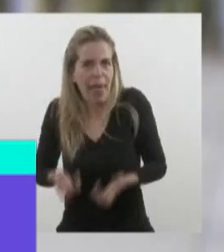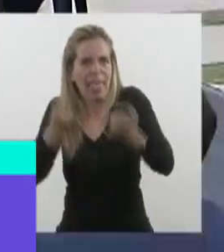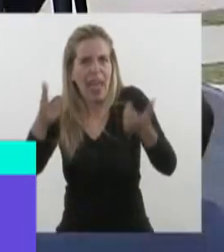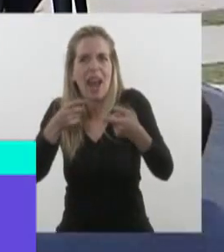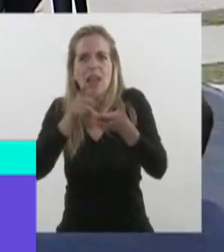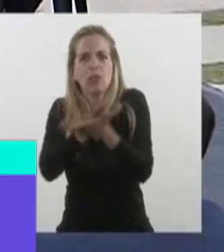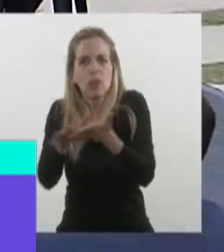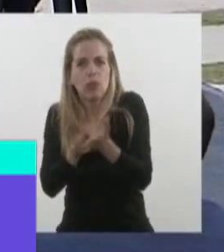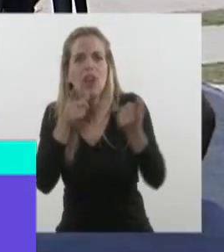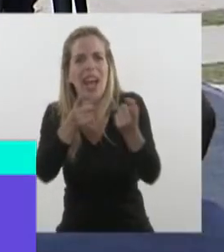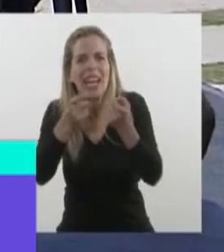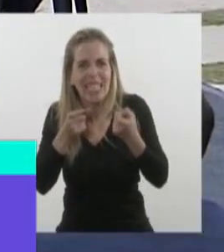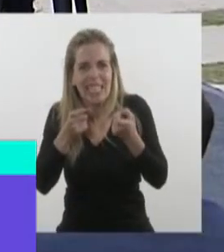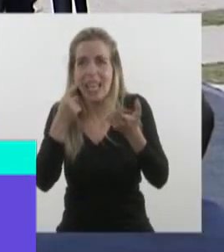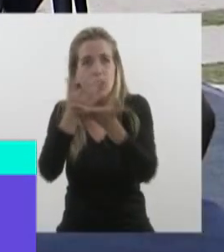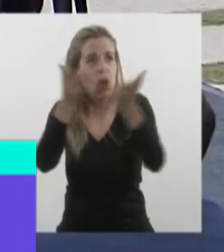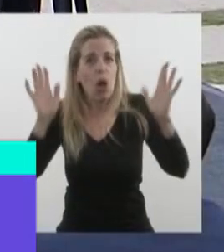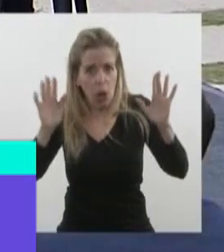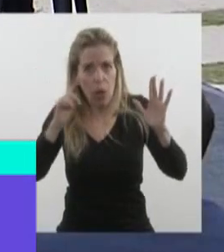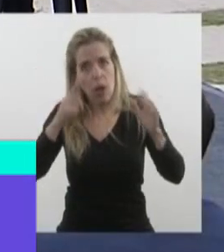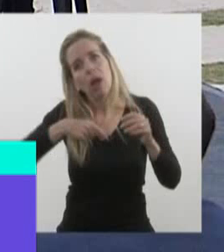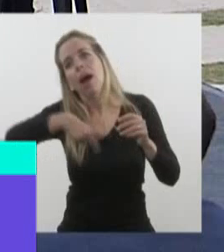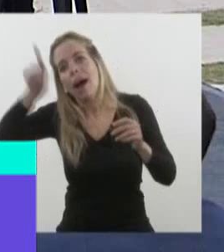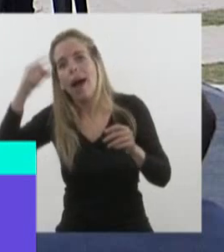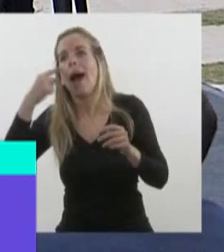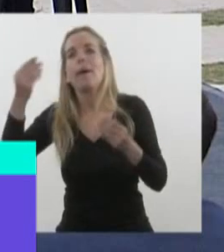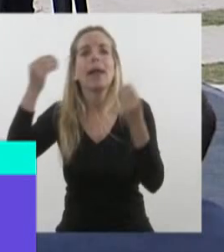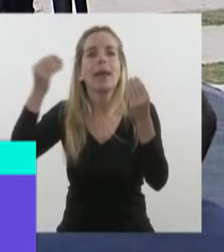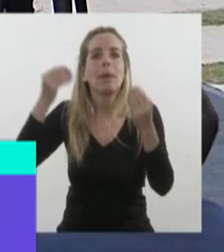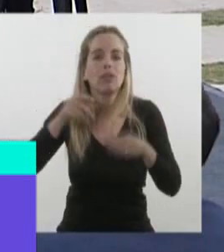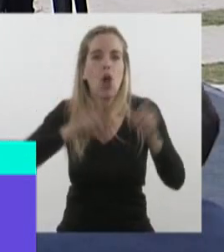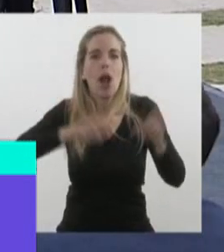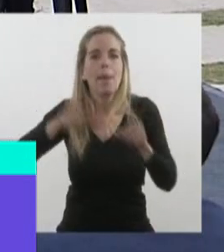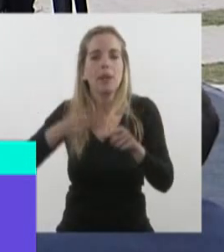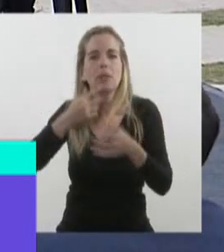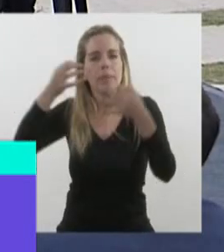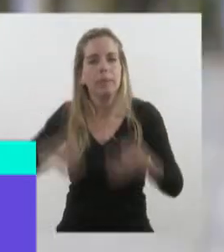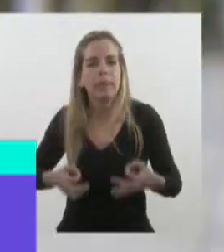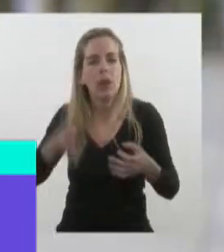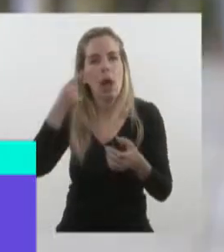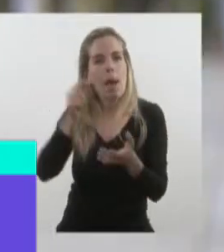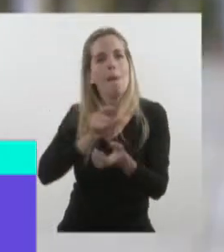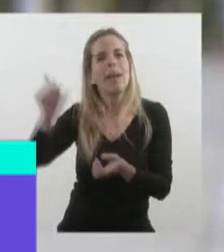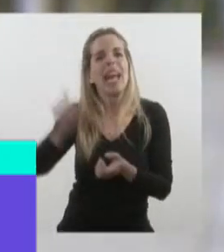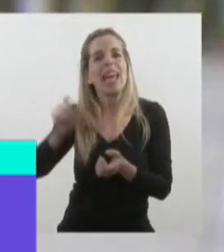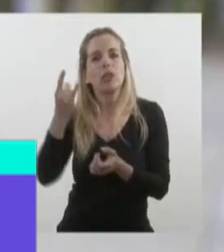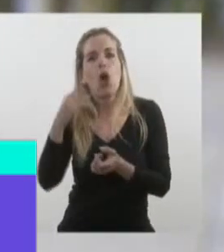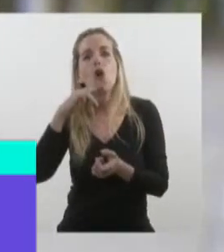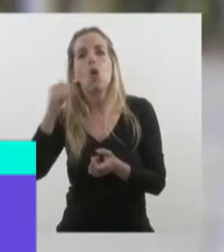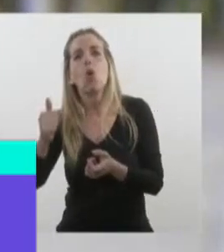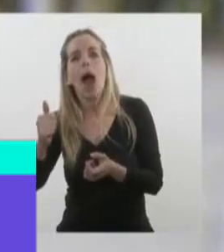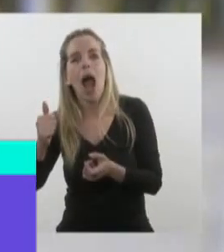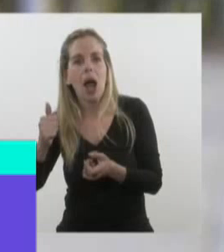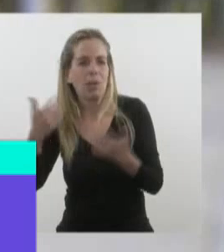necesidades, vayan y vean lo que hicieron con los argentinos que creyeron en ellos y entraron en los créditos UBA. Y hasta el día de hoy lamentan haber hecho